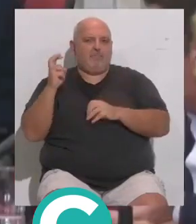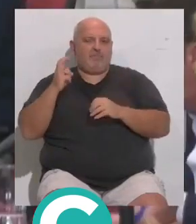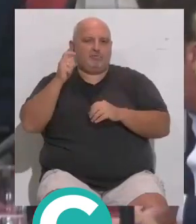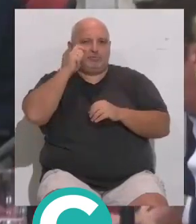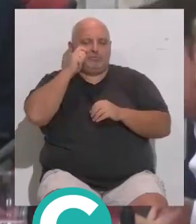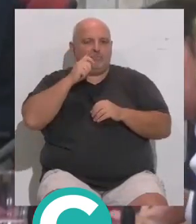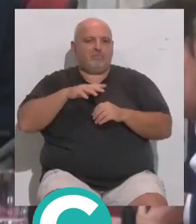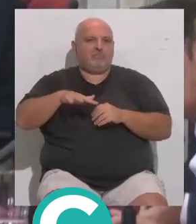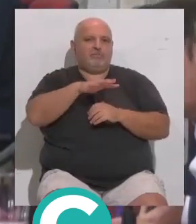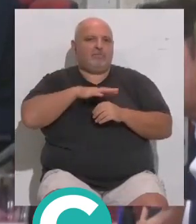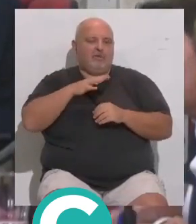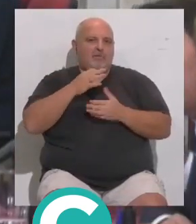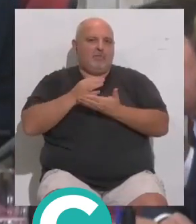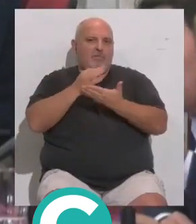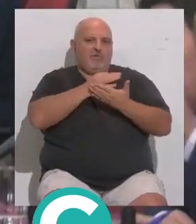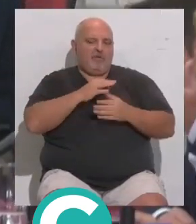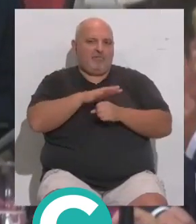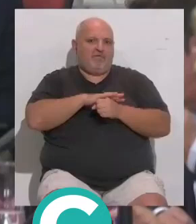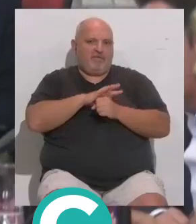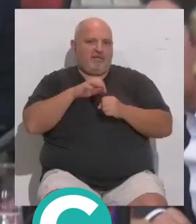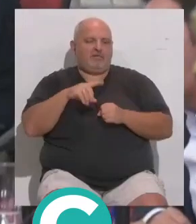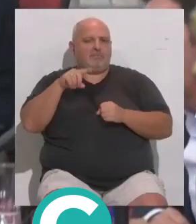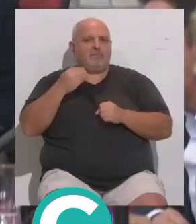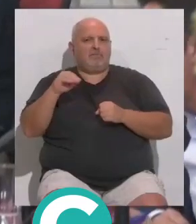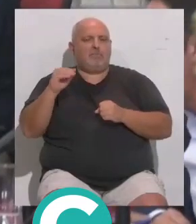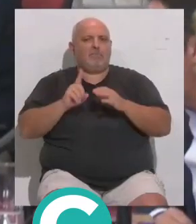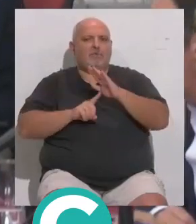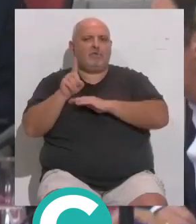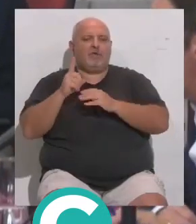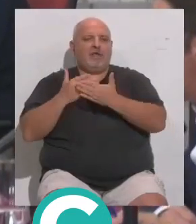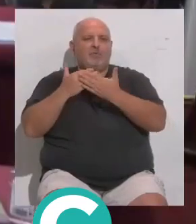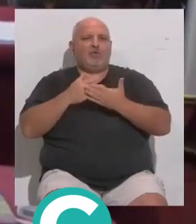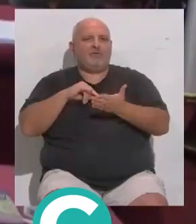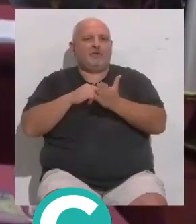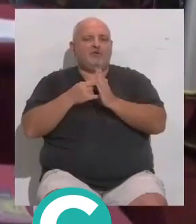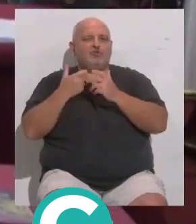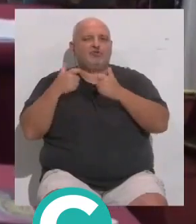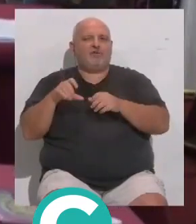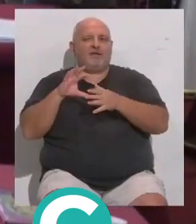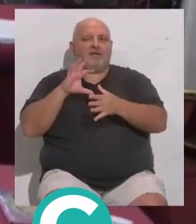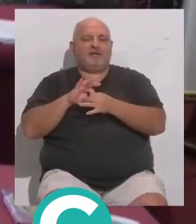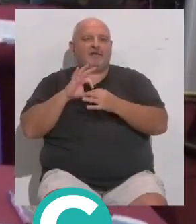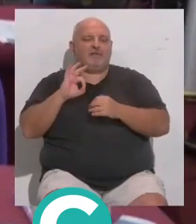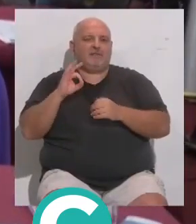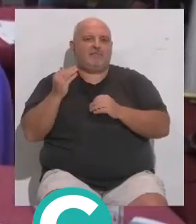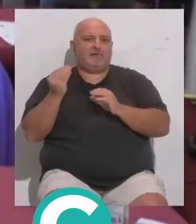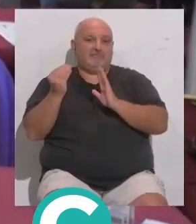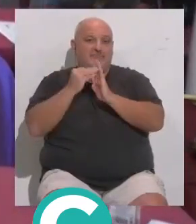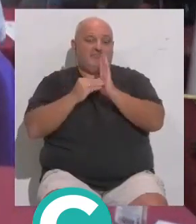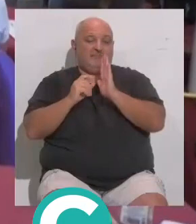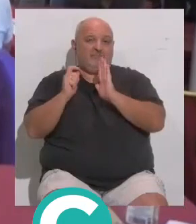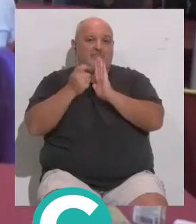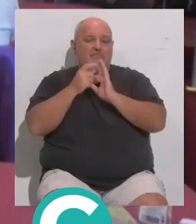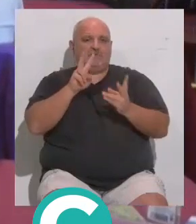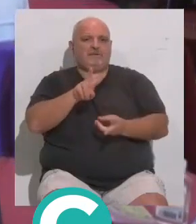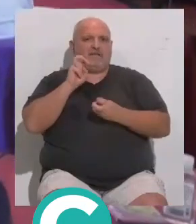municipios andaluces que así lo decidan. Y por otra parte, desarrollar un estudio técnico sobre la repercusión que tendría la implantación de esta tasa en